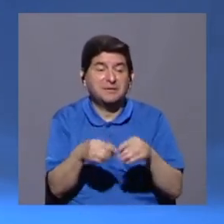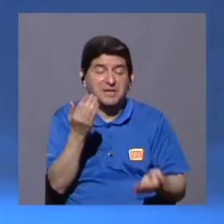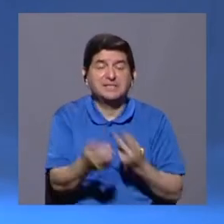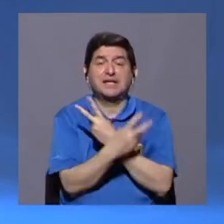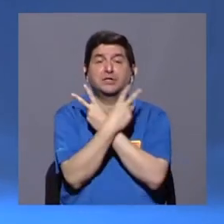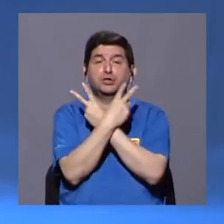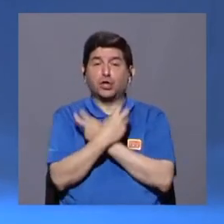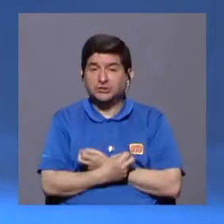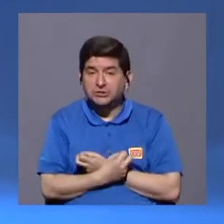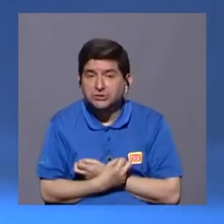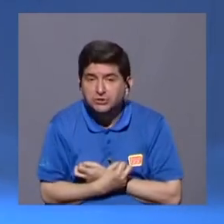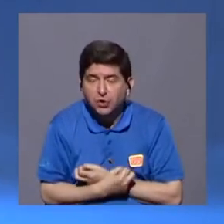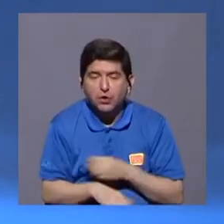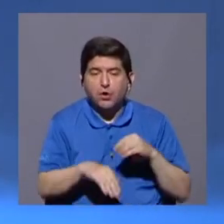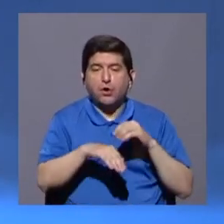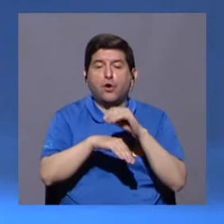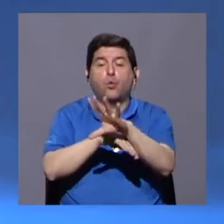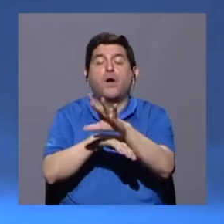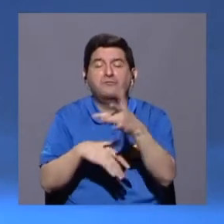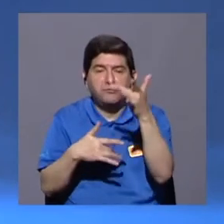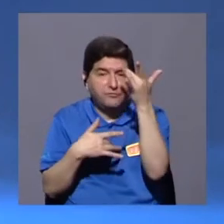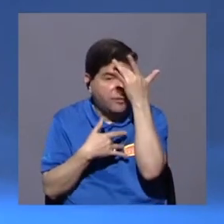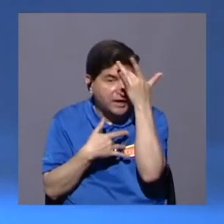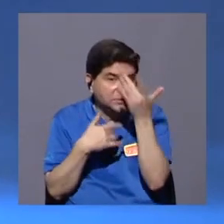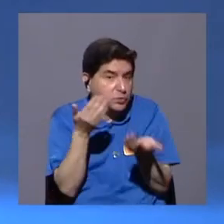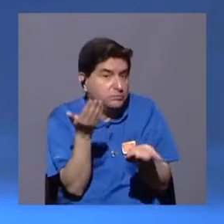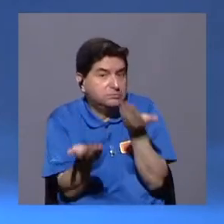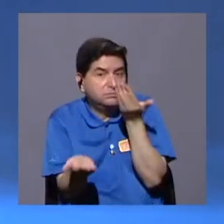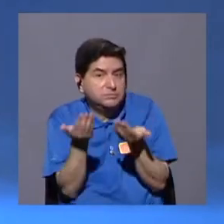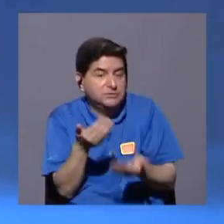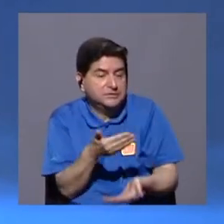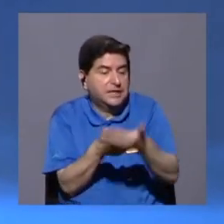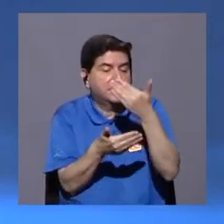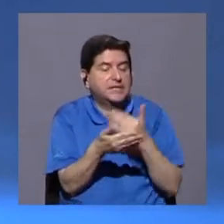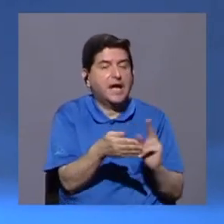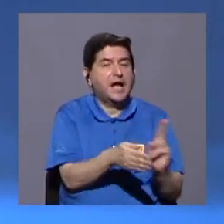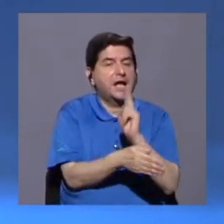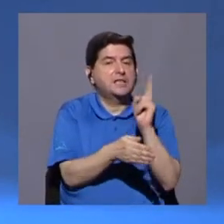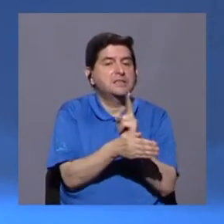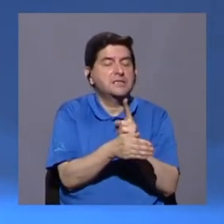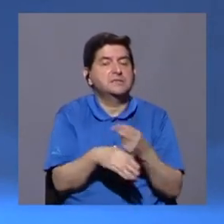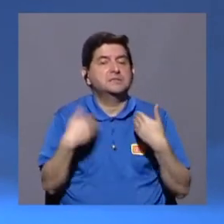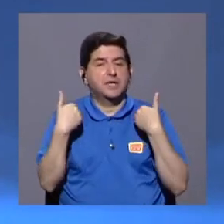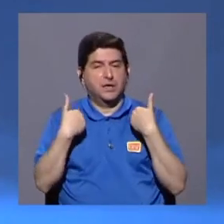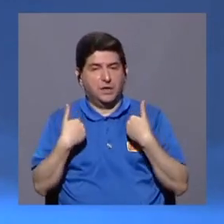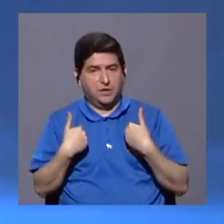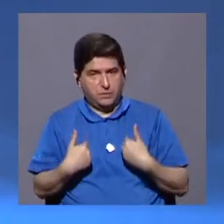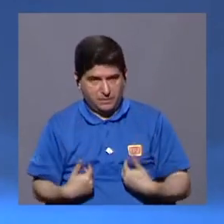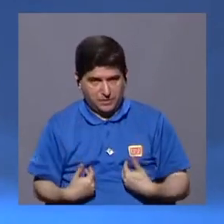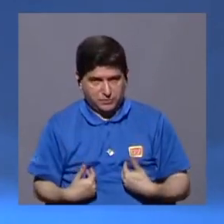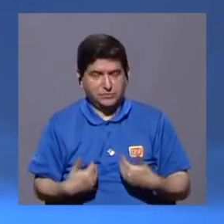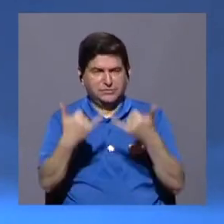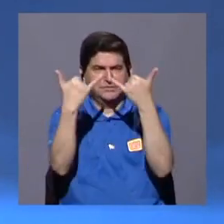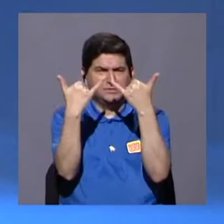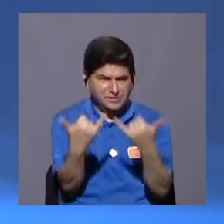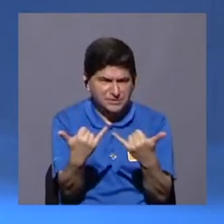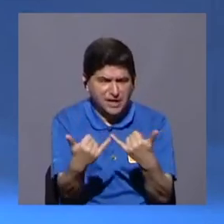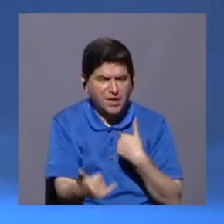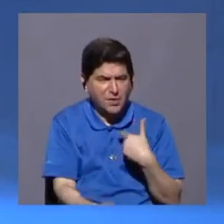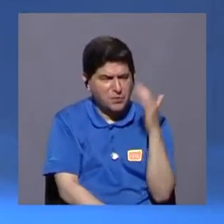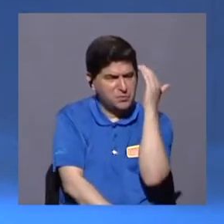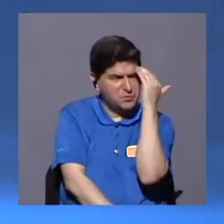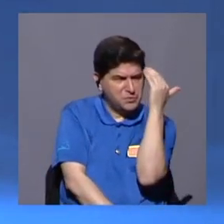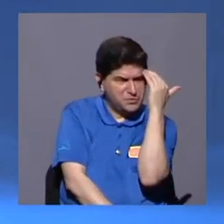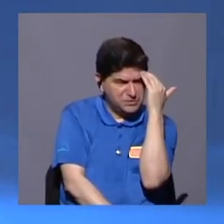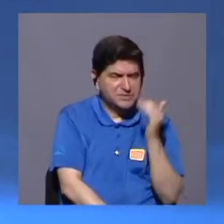efecto patológico antes de poderlo utilizar en seres humanos ya cuando uno tiene claro el